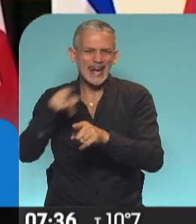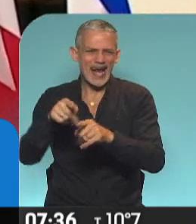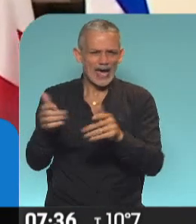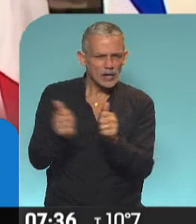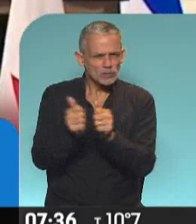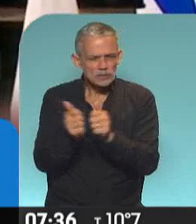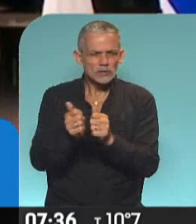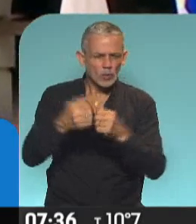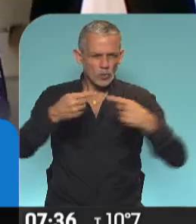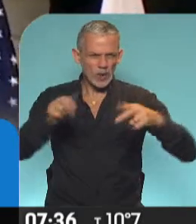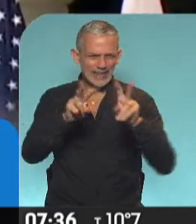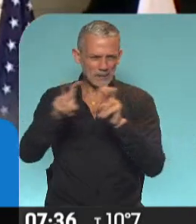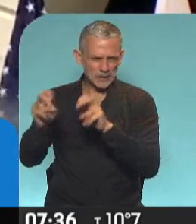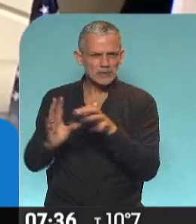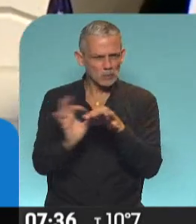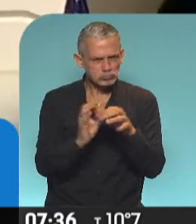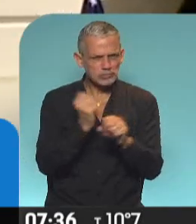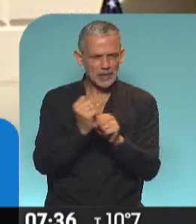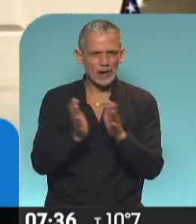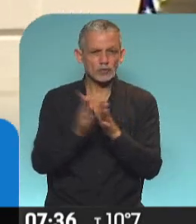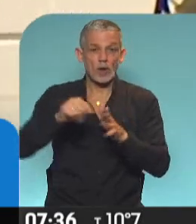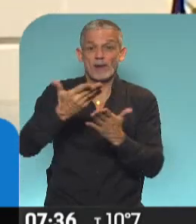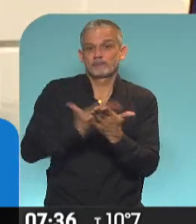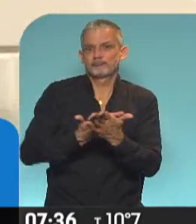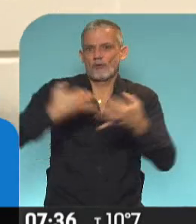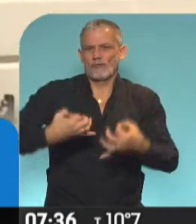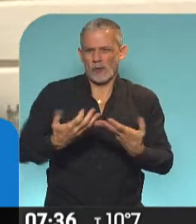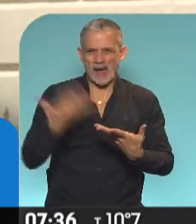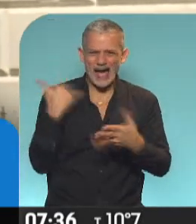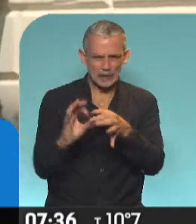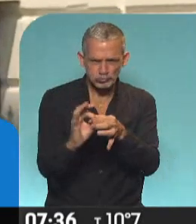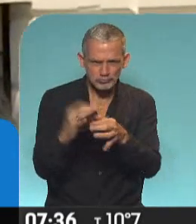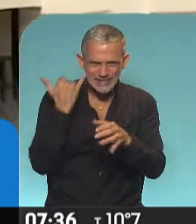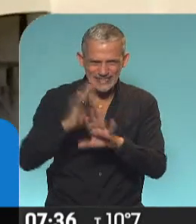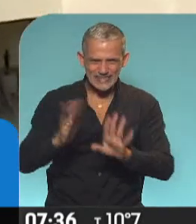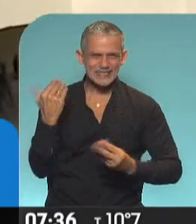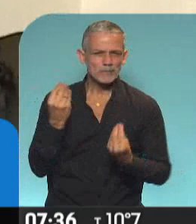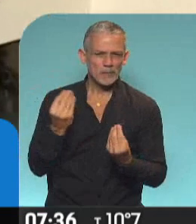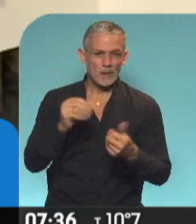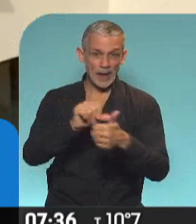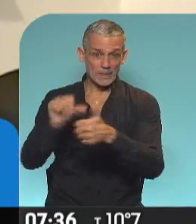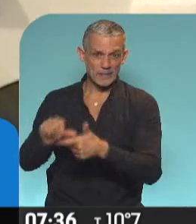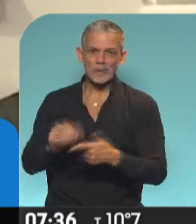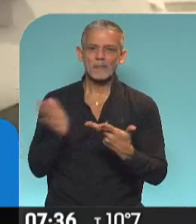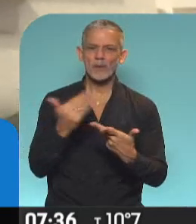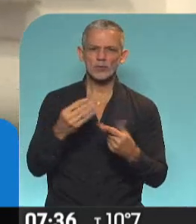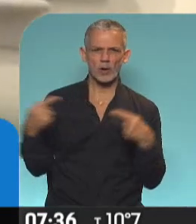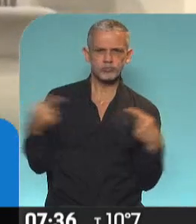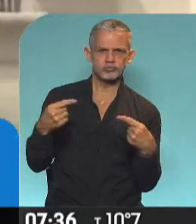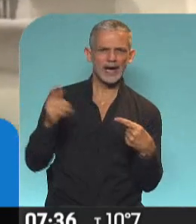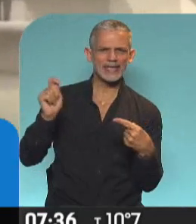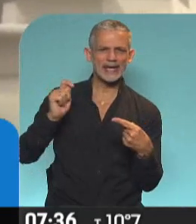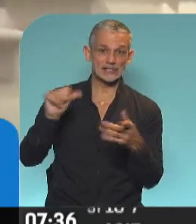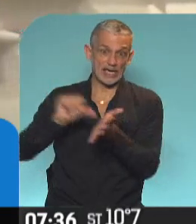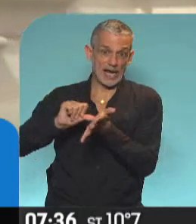en diferentes cuestiones. Lo que se hace ahora es formalizar una alianza que ya existía de hecho. ¿Por qué existía esta alianza? Bueno, porque todos tienen un enemigo común que es